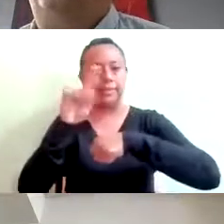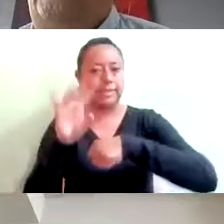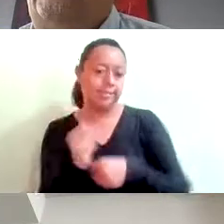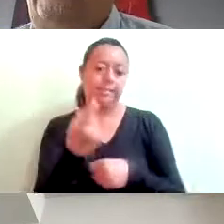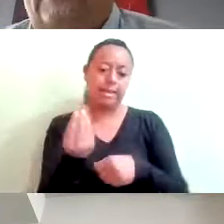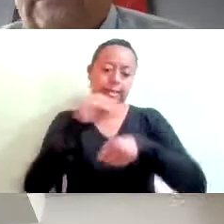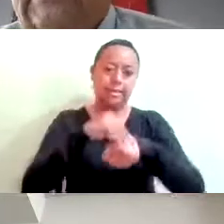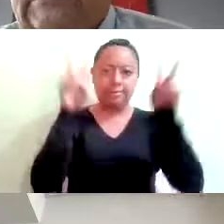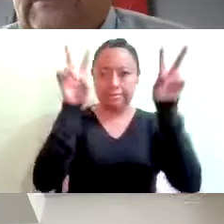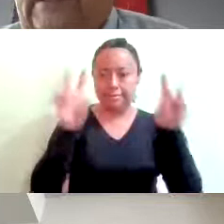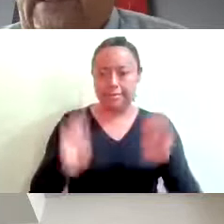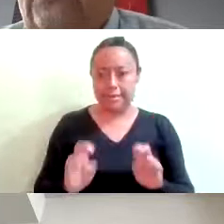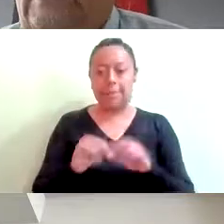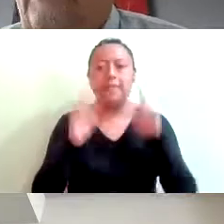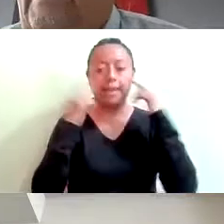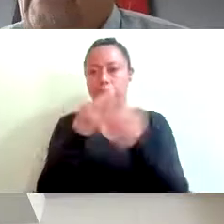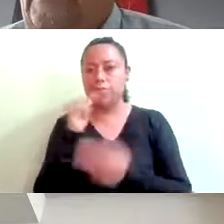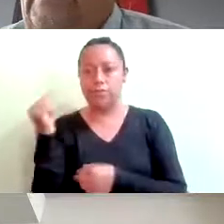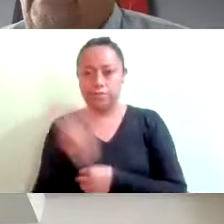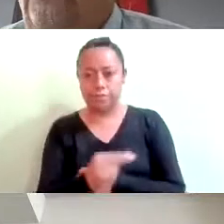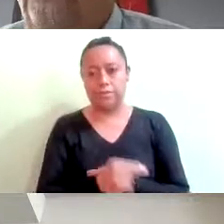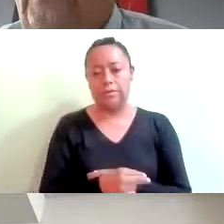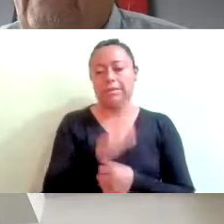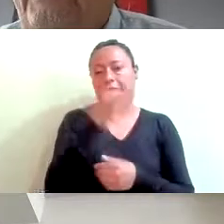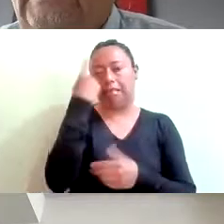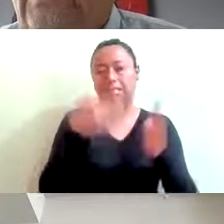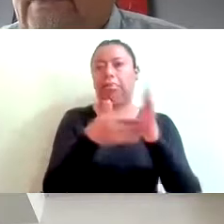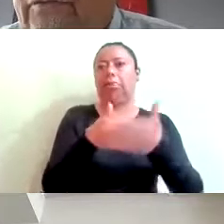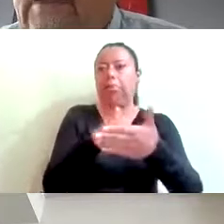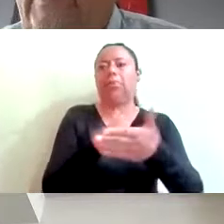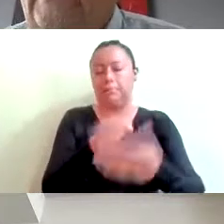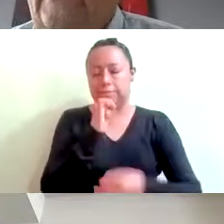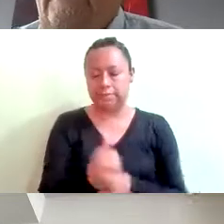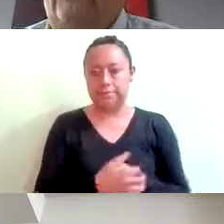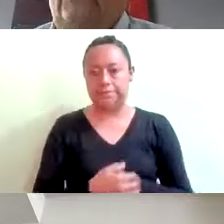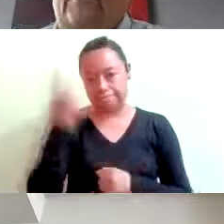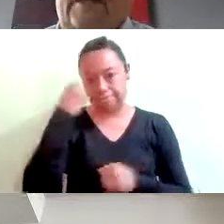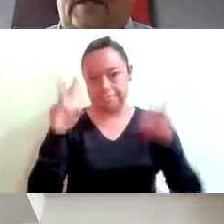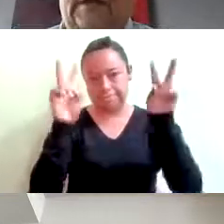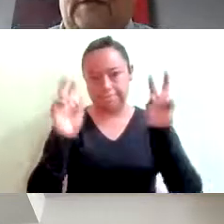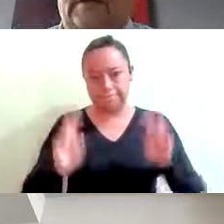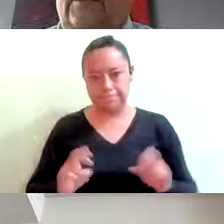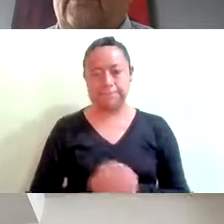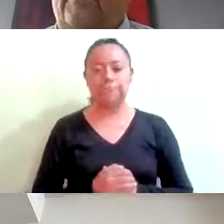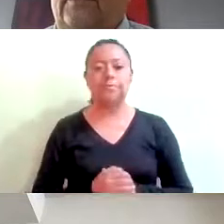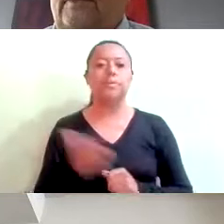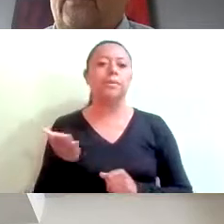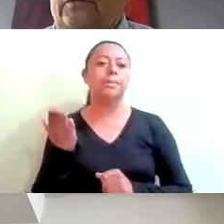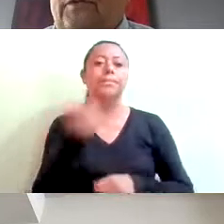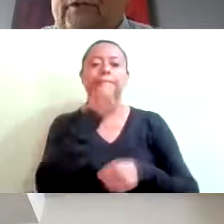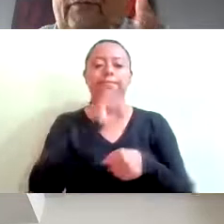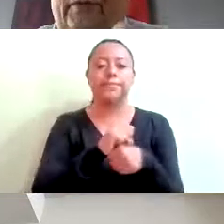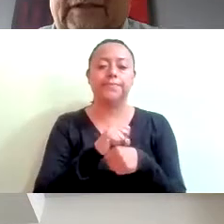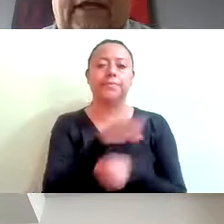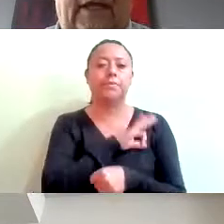nos atorara sin que esto inhiba la discusión y la precisión de los temas. Entonces yo le pediría al secretario que